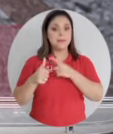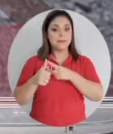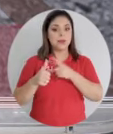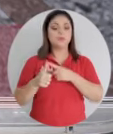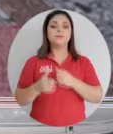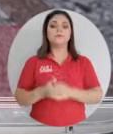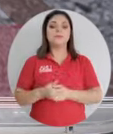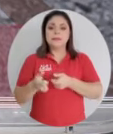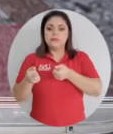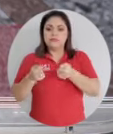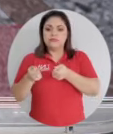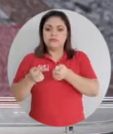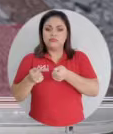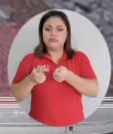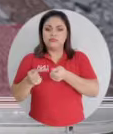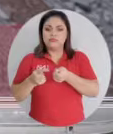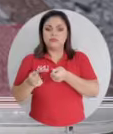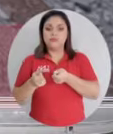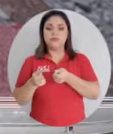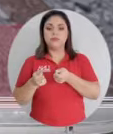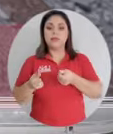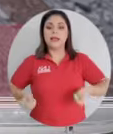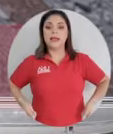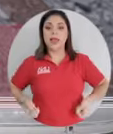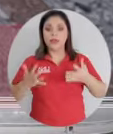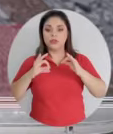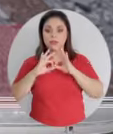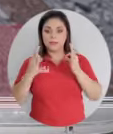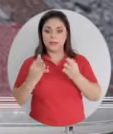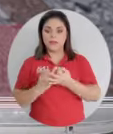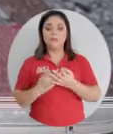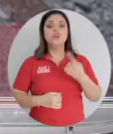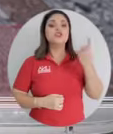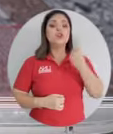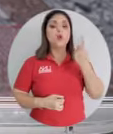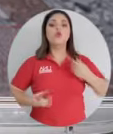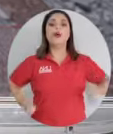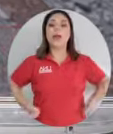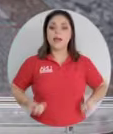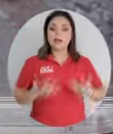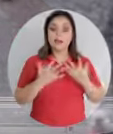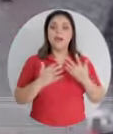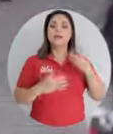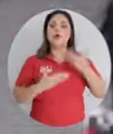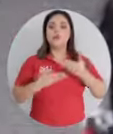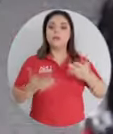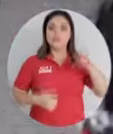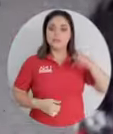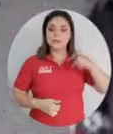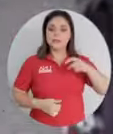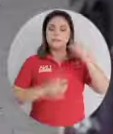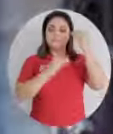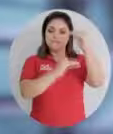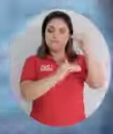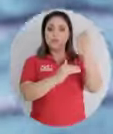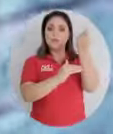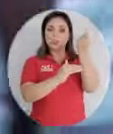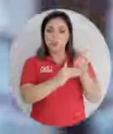Optimizar el consumo familiar, presupuestar realmente lo que realmente necesitamos, especialmente recordemos que